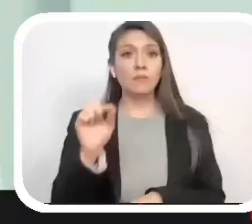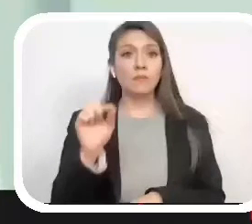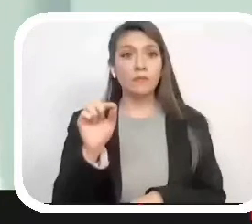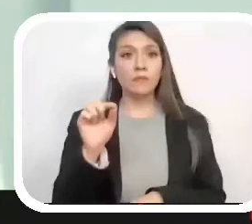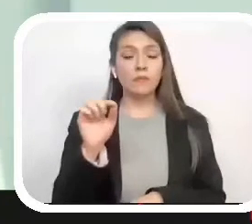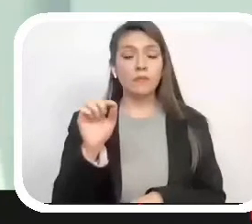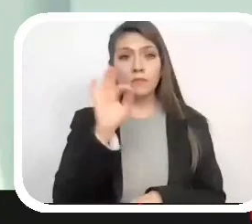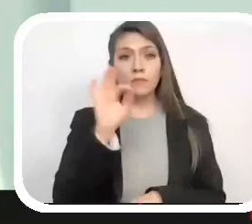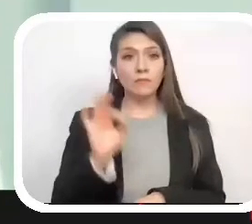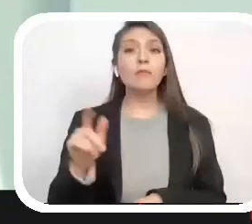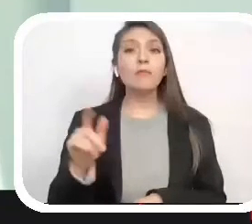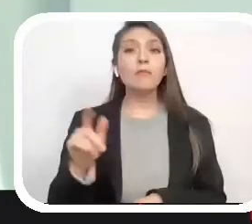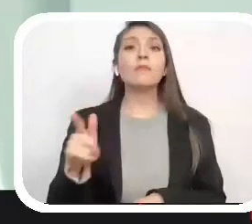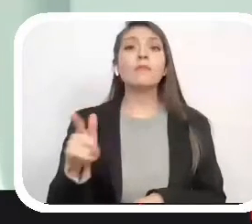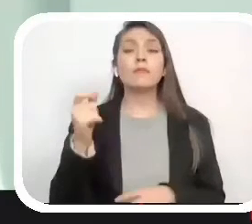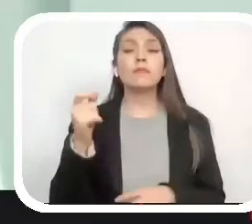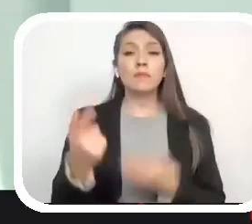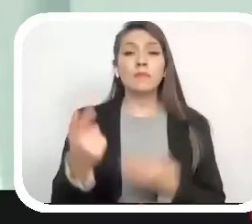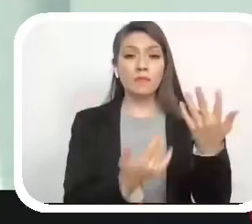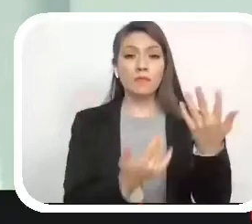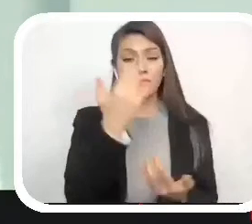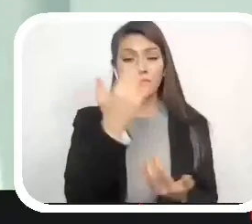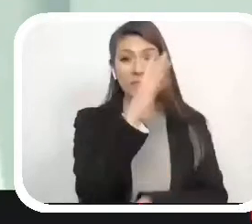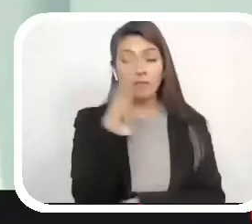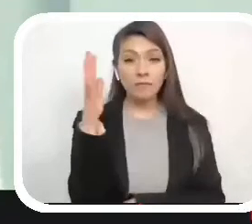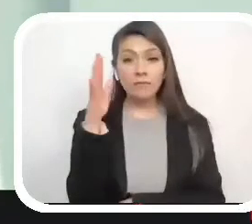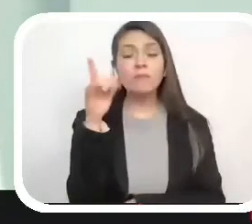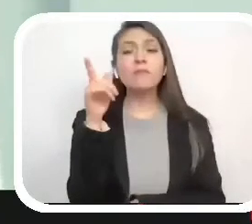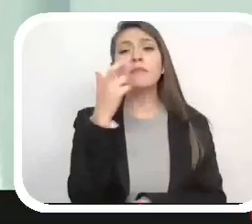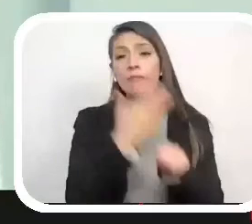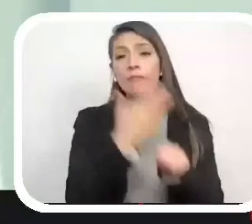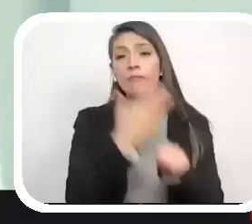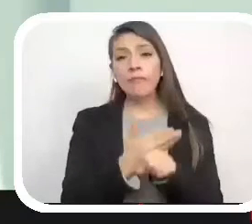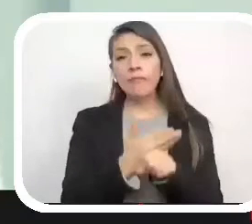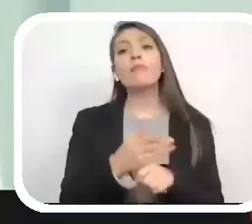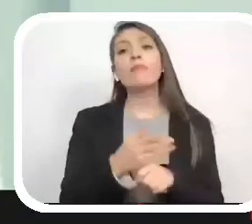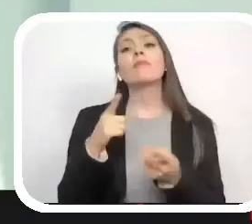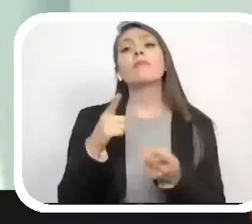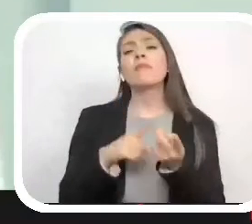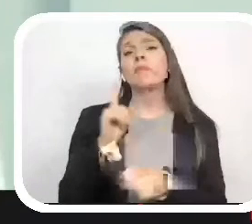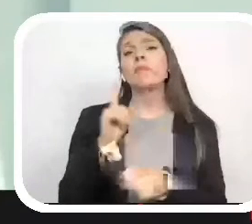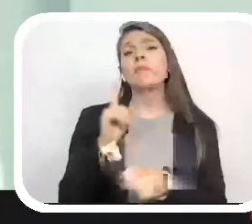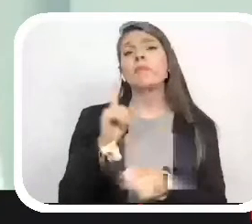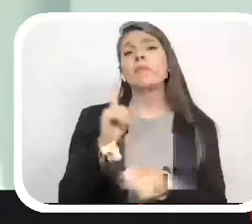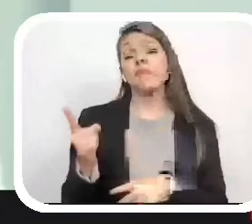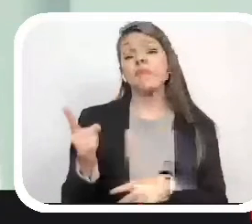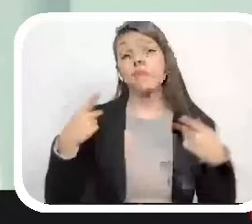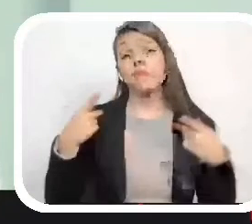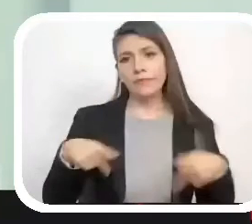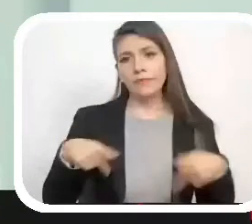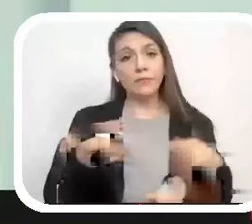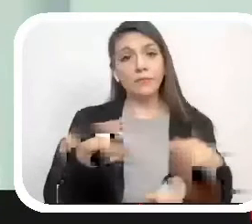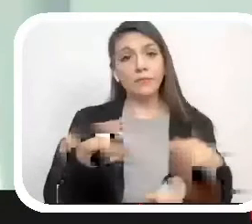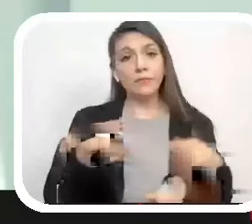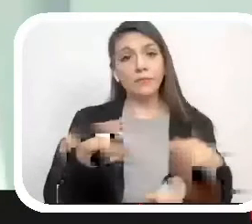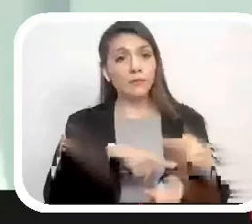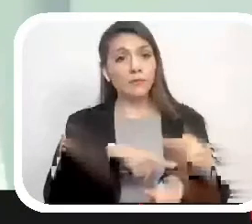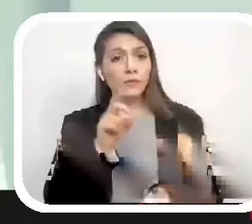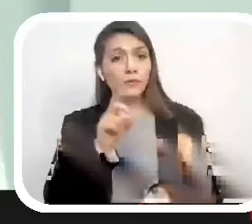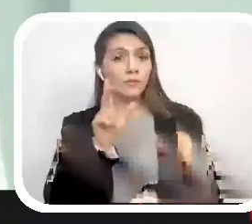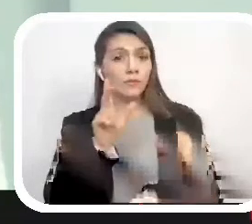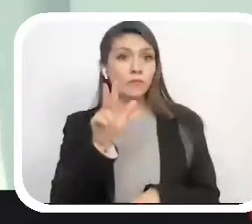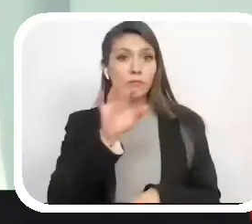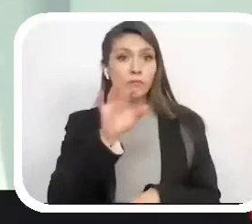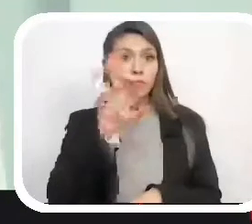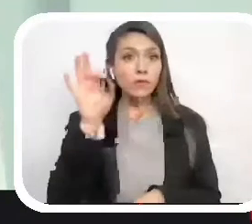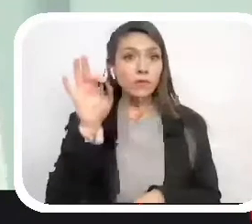forestales son atribuibles al ser humano, y se calcula que de ellos el 38% son